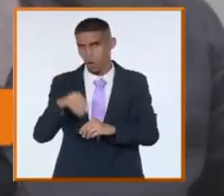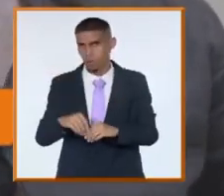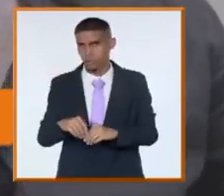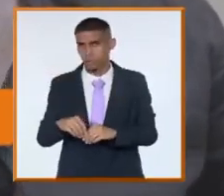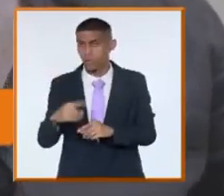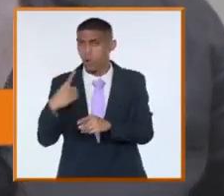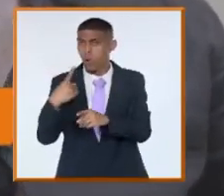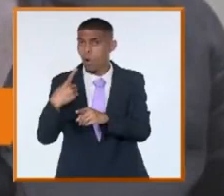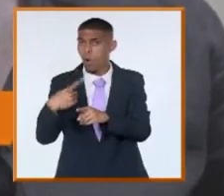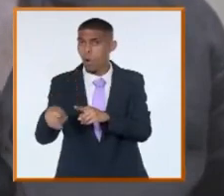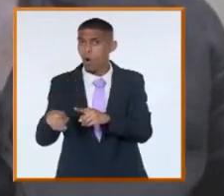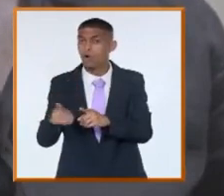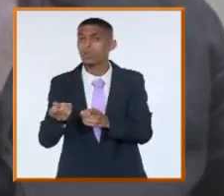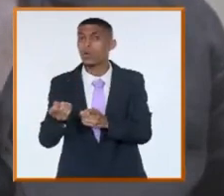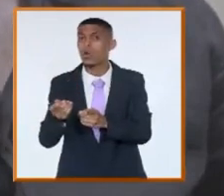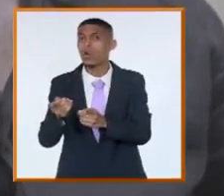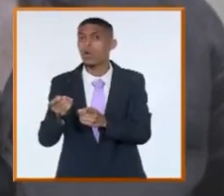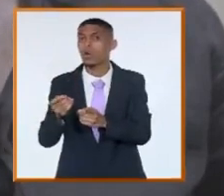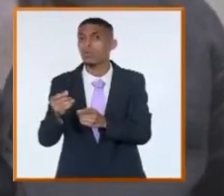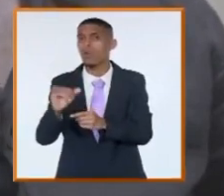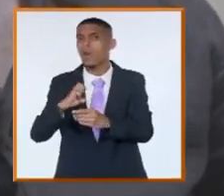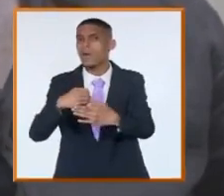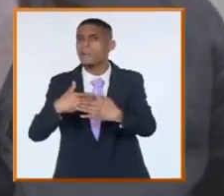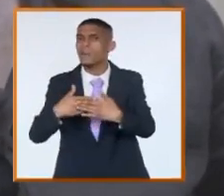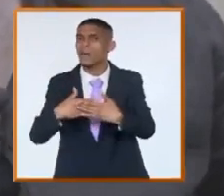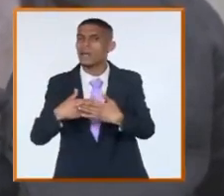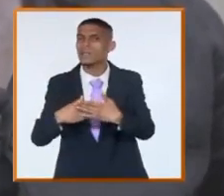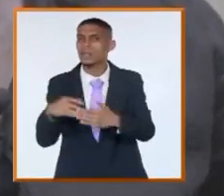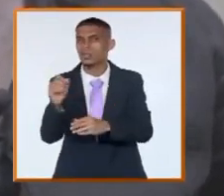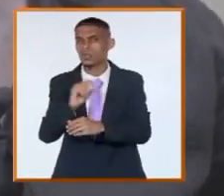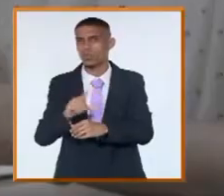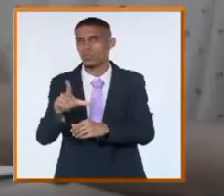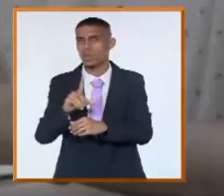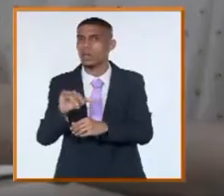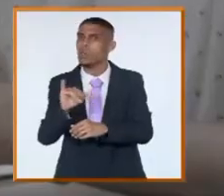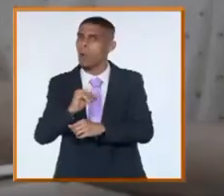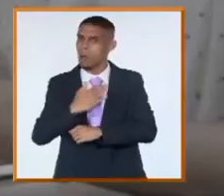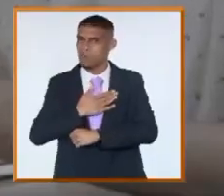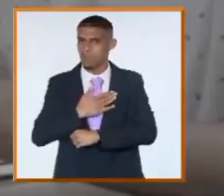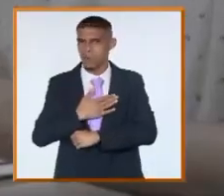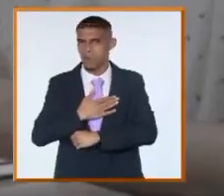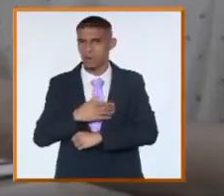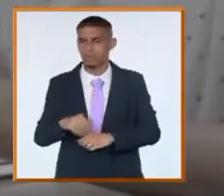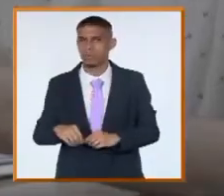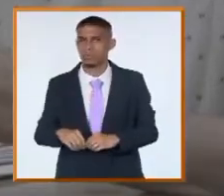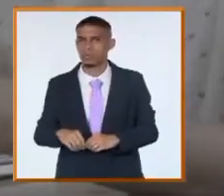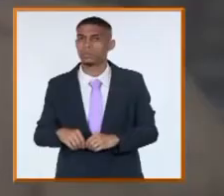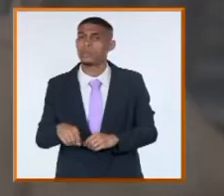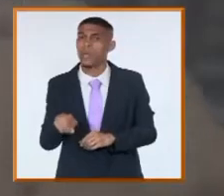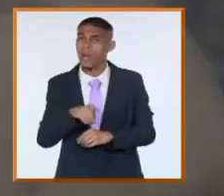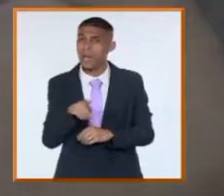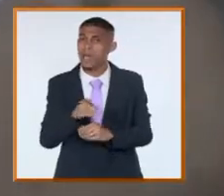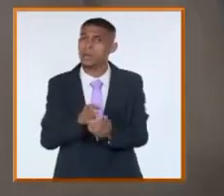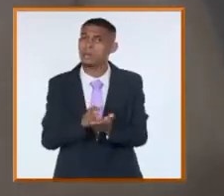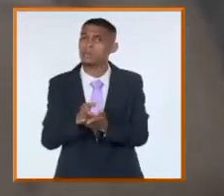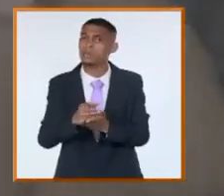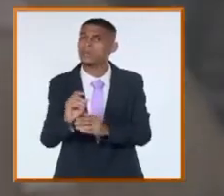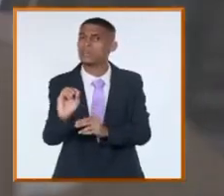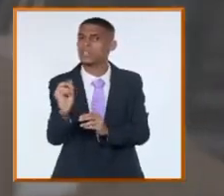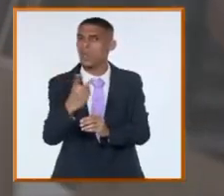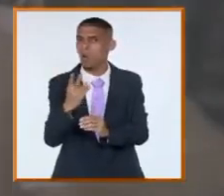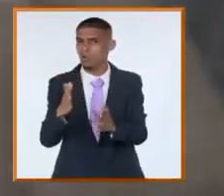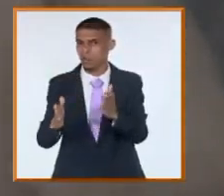es para personas jurídicas empresas entidades estatales o no privadas también aseguran que van caminos de una segunda etapa